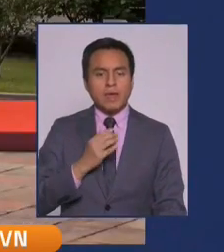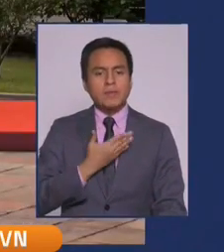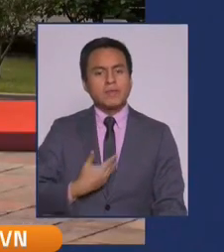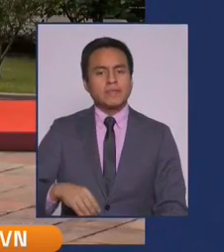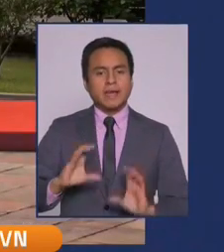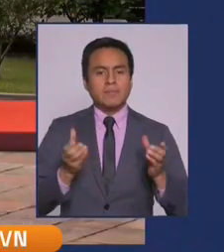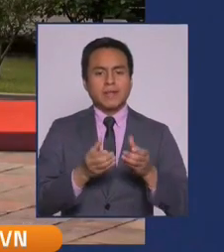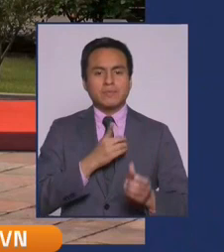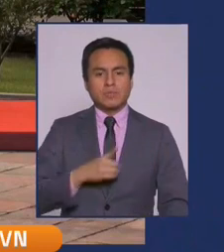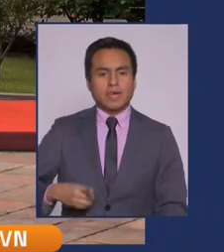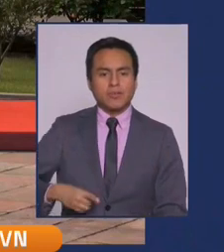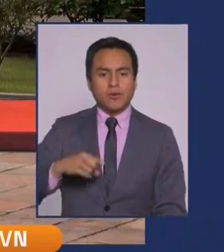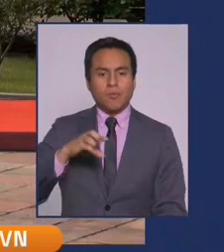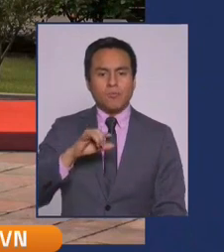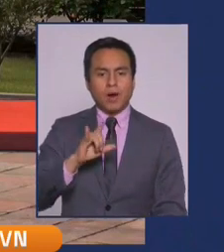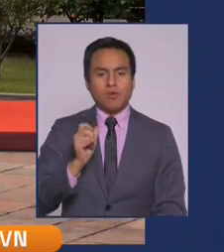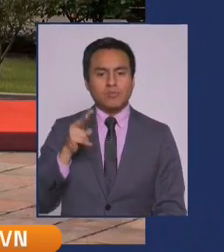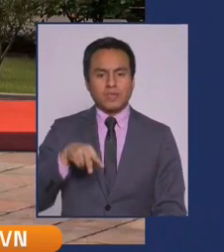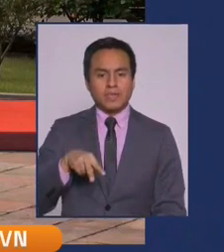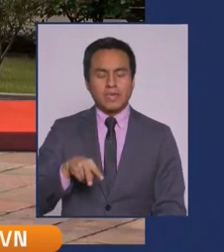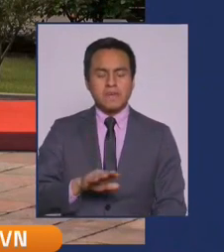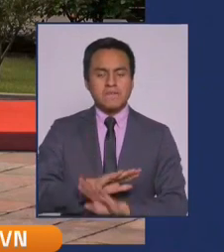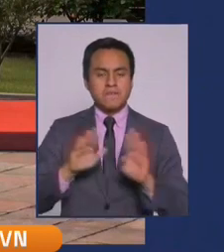hemos señalado alguna cosa así.